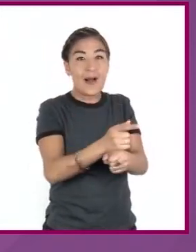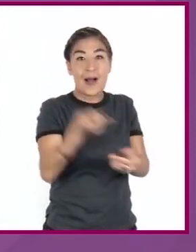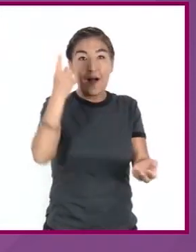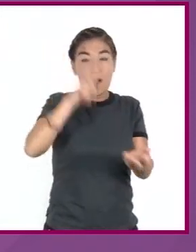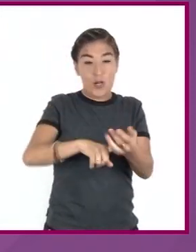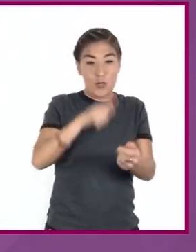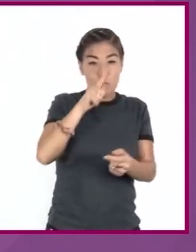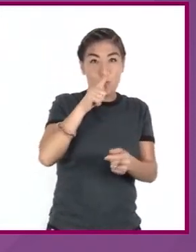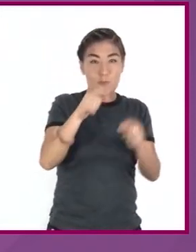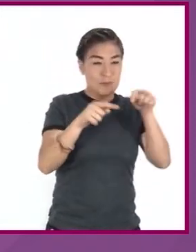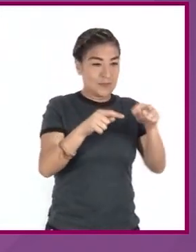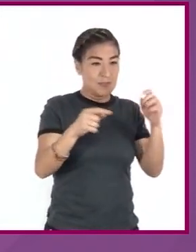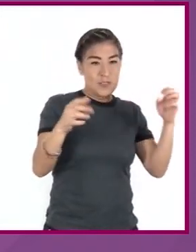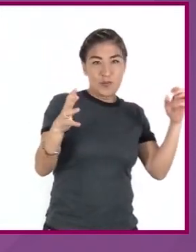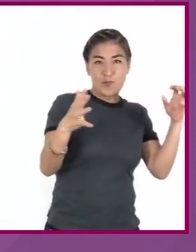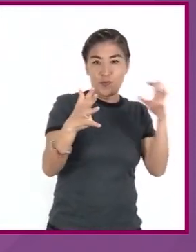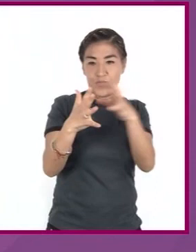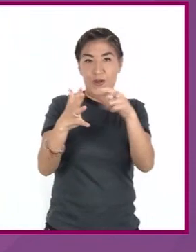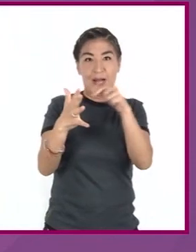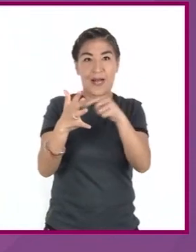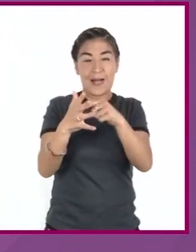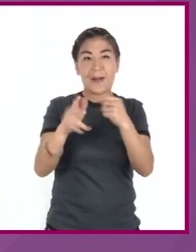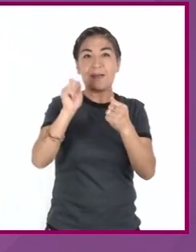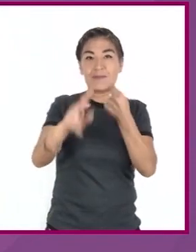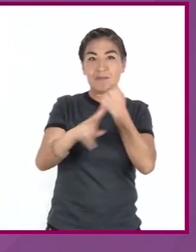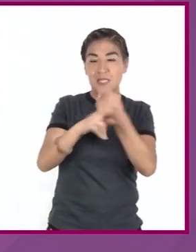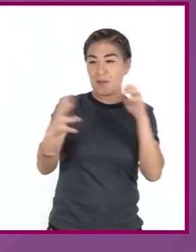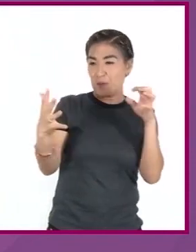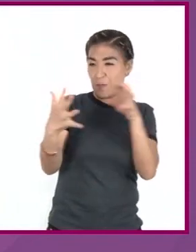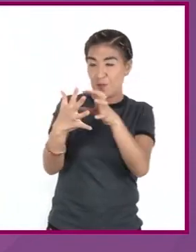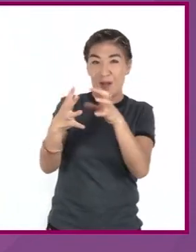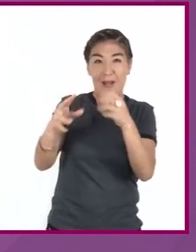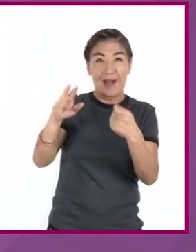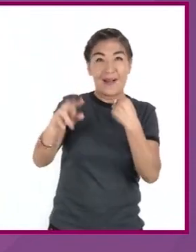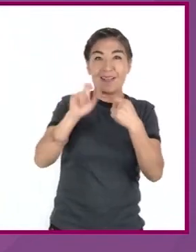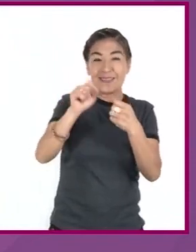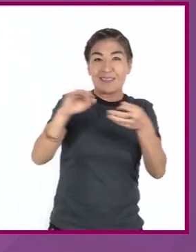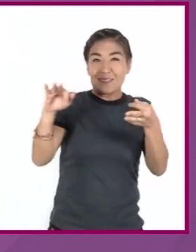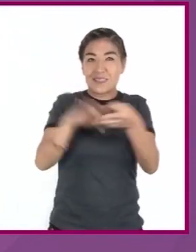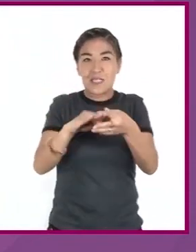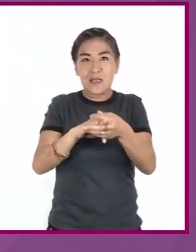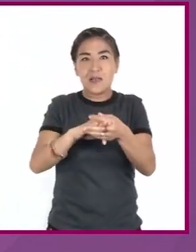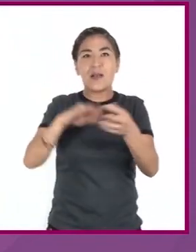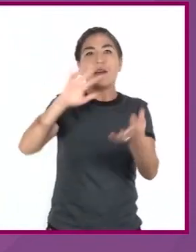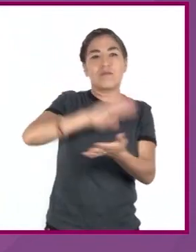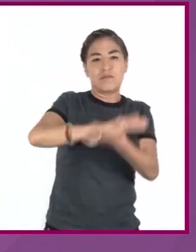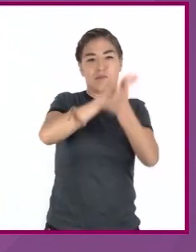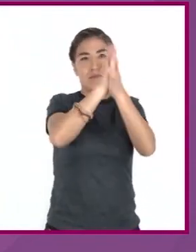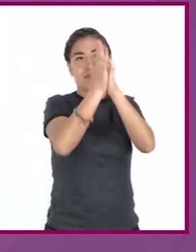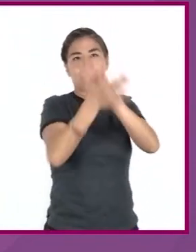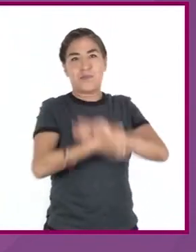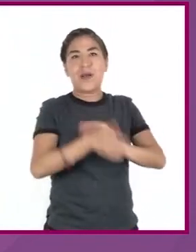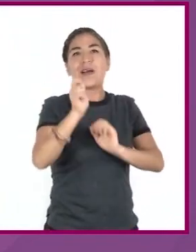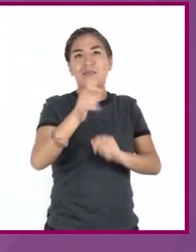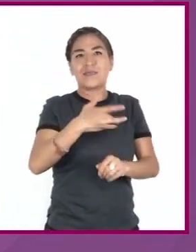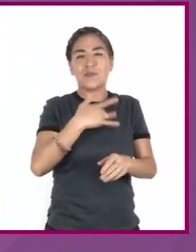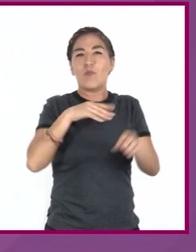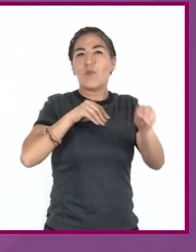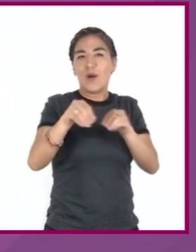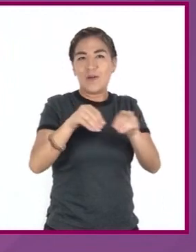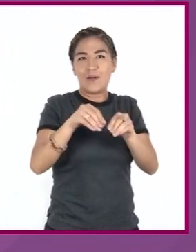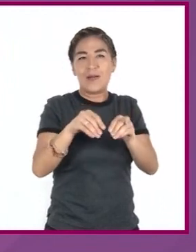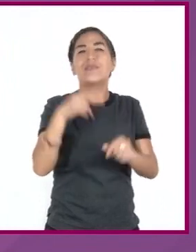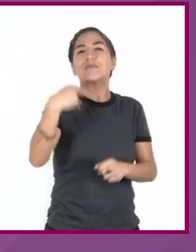y se encontraba en la proximidad de un campo magnético, esta cambiaba su dirección de vibración a lo que se le conoce